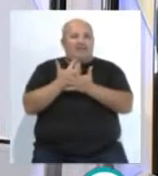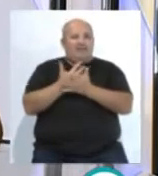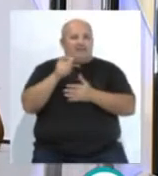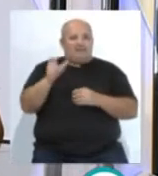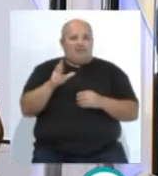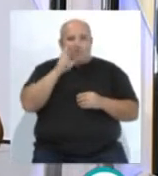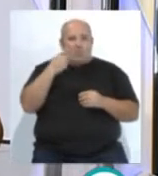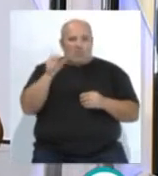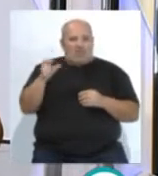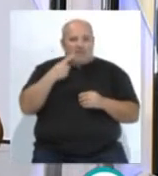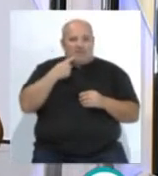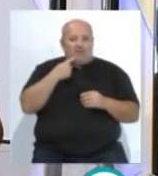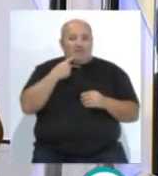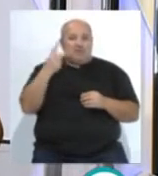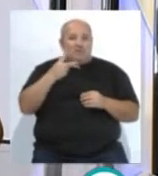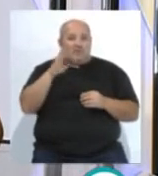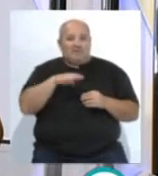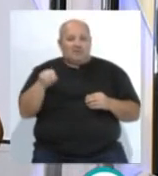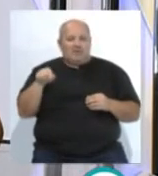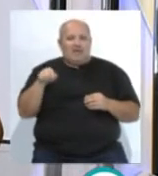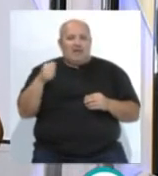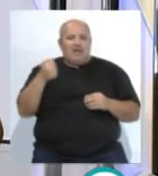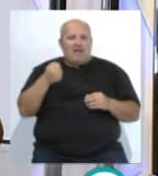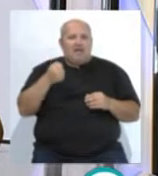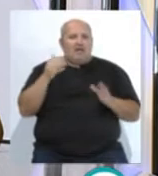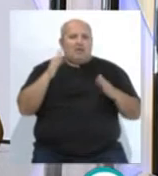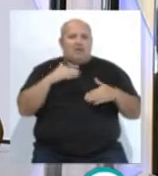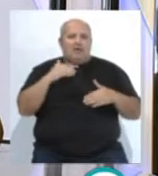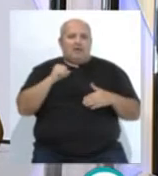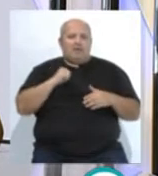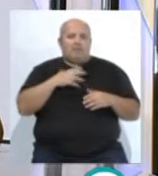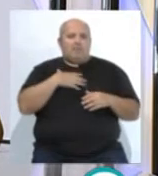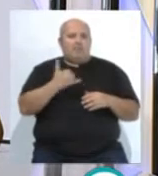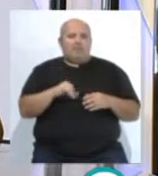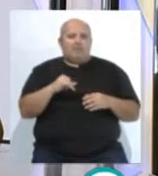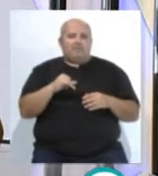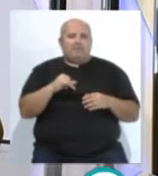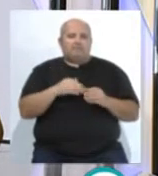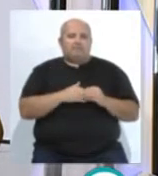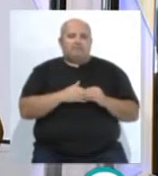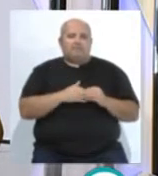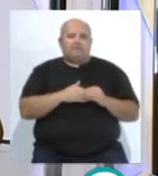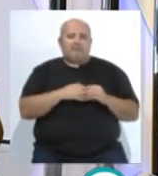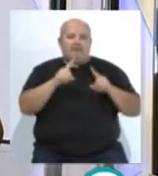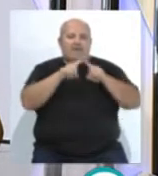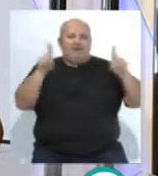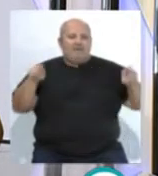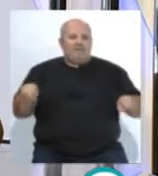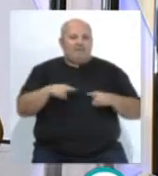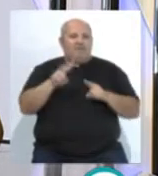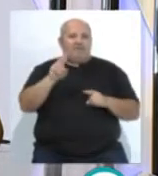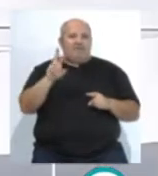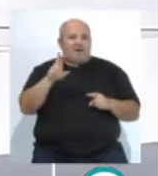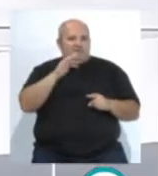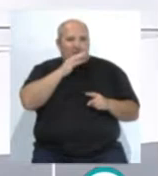Hugo, ¿no? O sea que ahora en segunda división A no vamos a tener la posibilidad de gozar. Todavía no está asegurado, porque